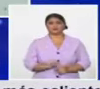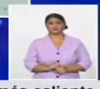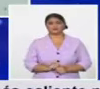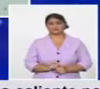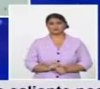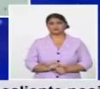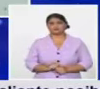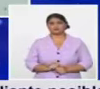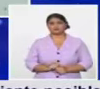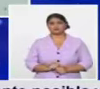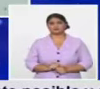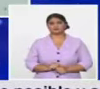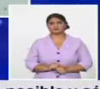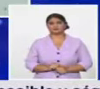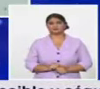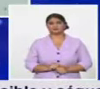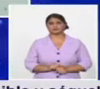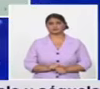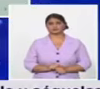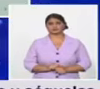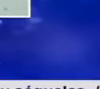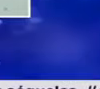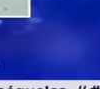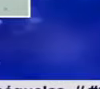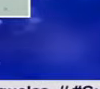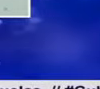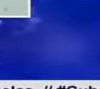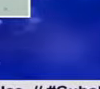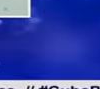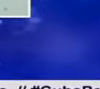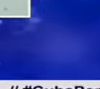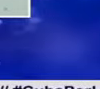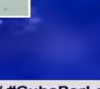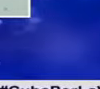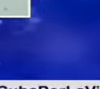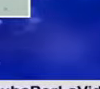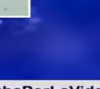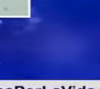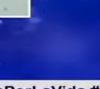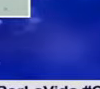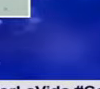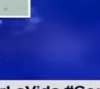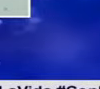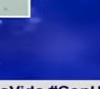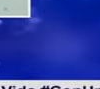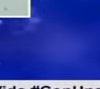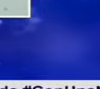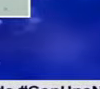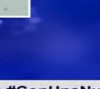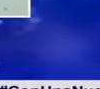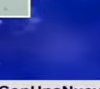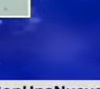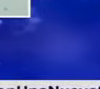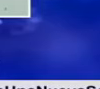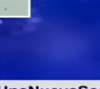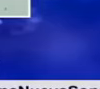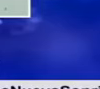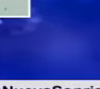casos menos que el día anterior, independientemente de que para los propósitos de Pinar es una